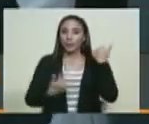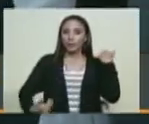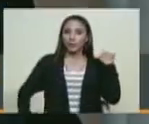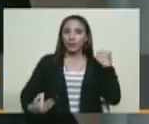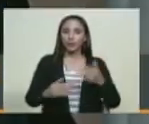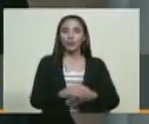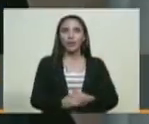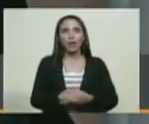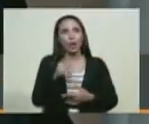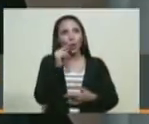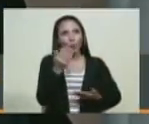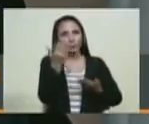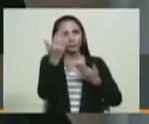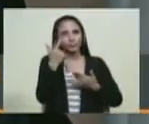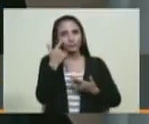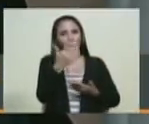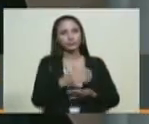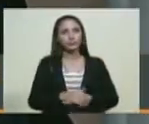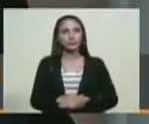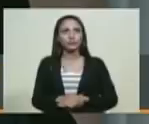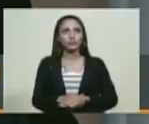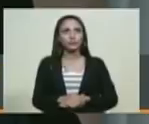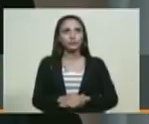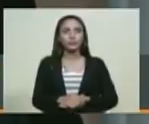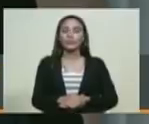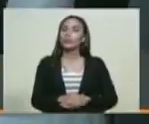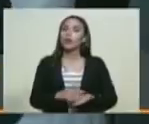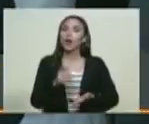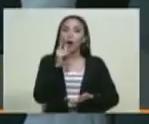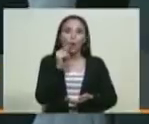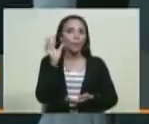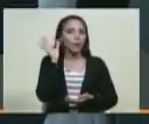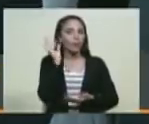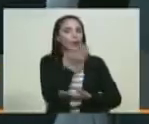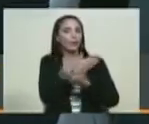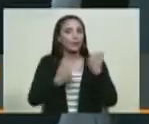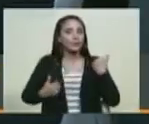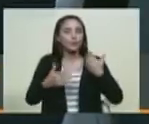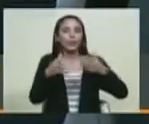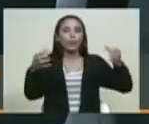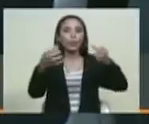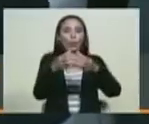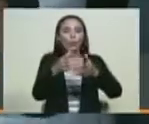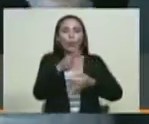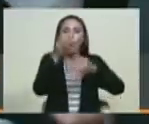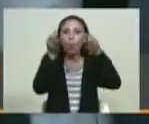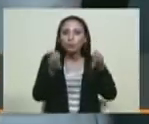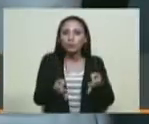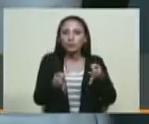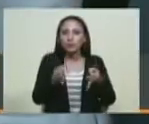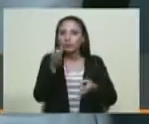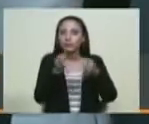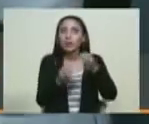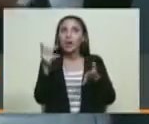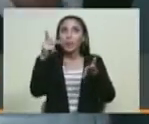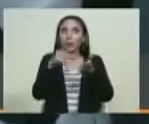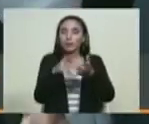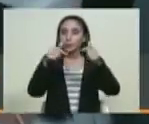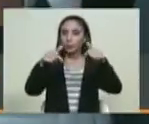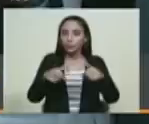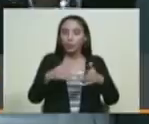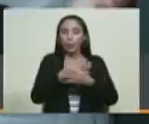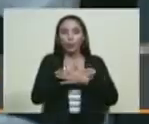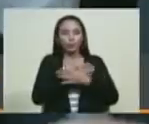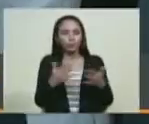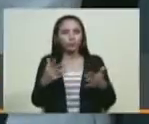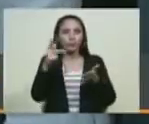Moreno, en la persona de los presidentes y presidentas de todas las salas del Tribunal Supremo, su asistencia, su